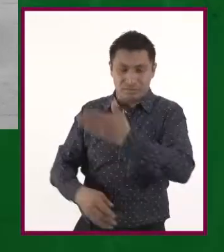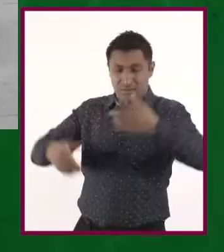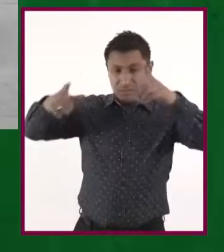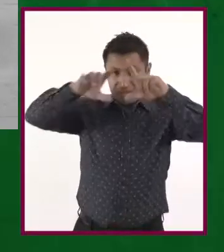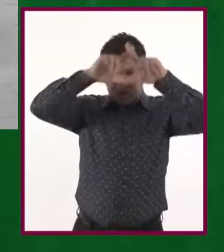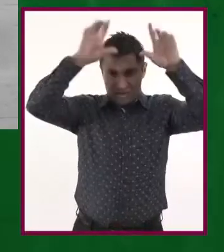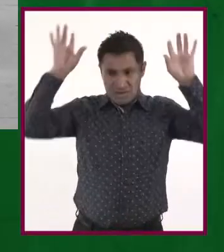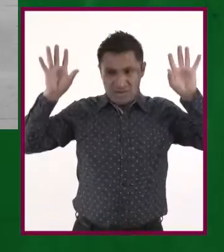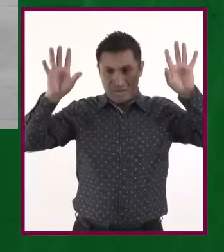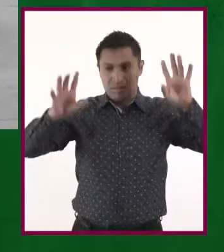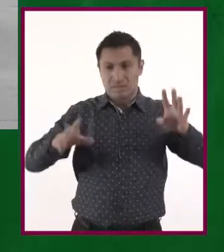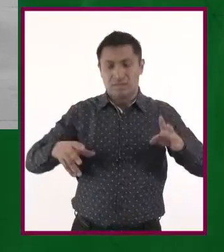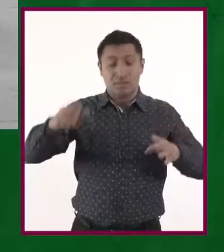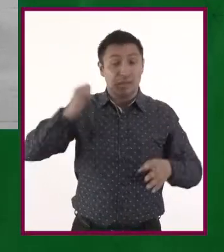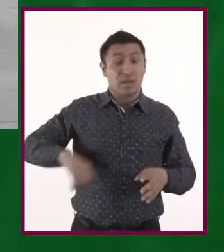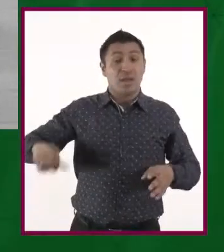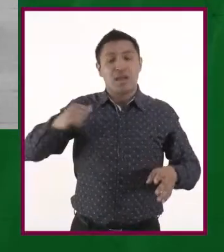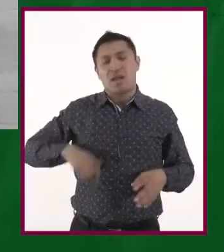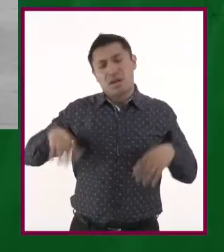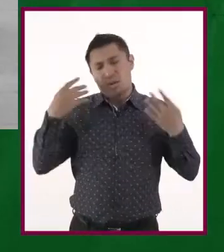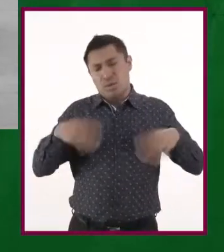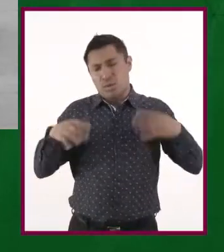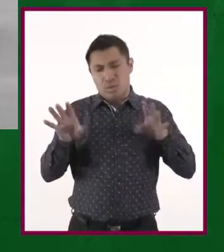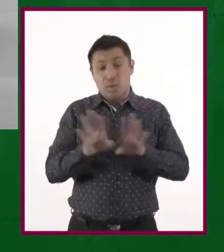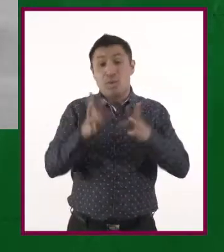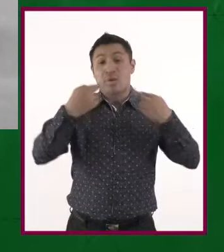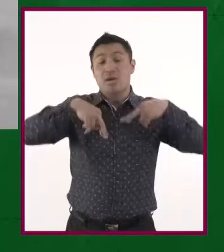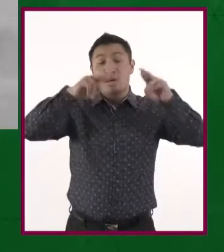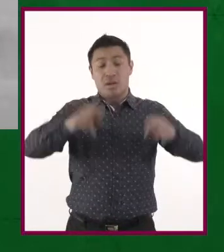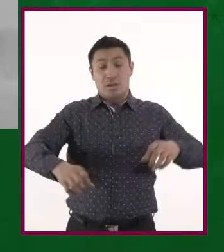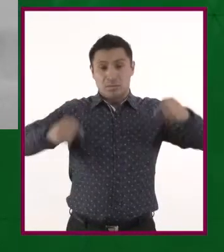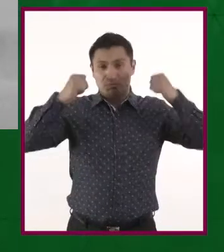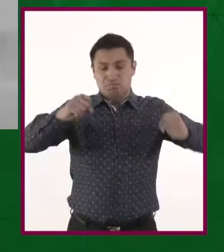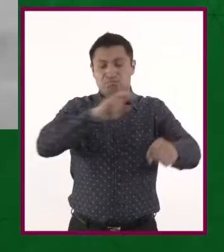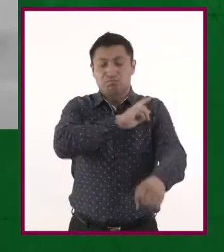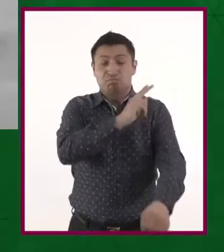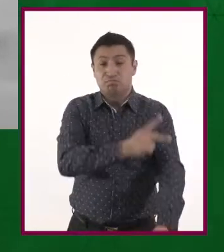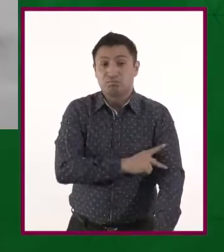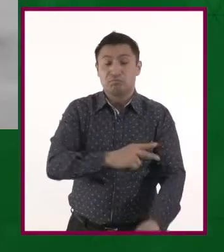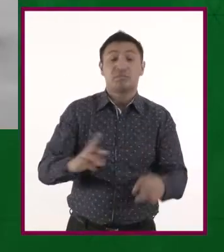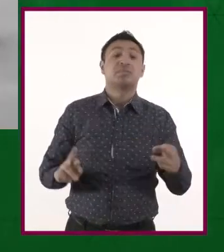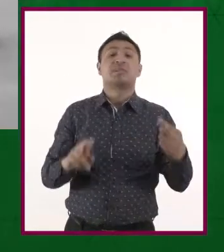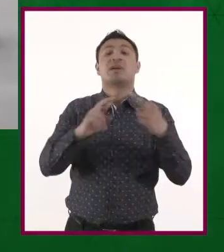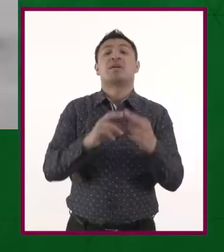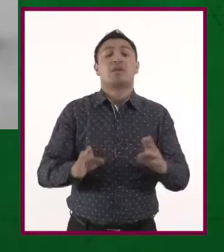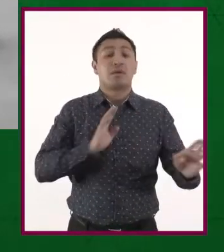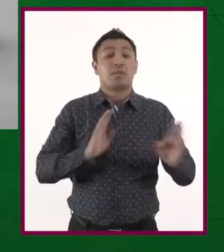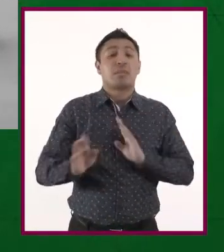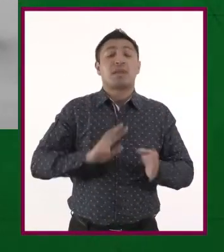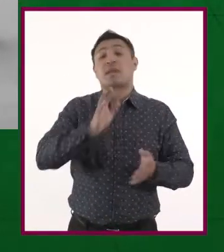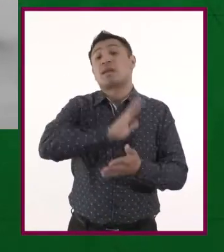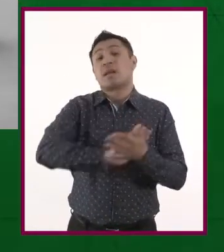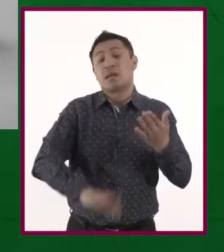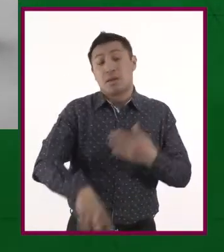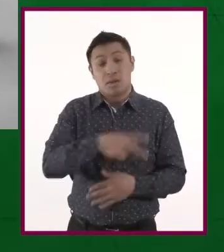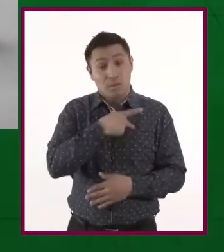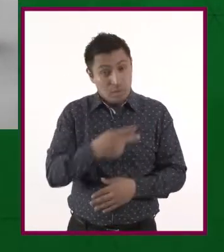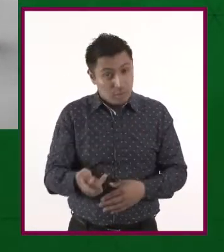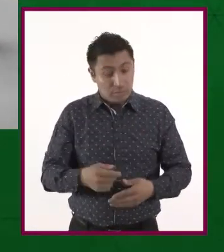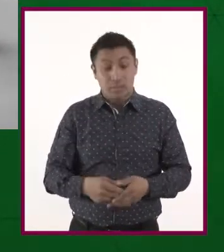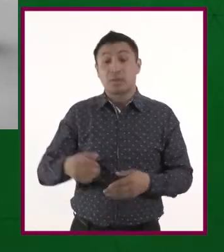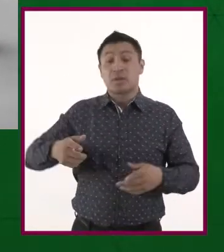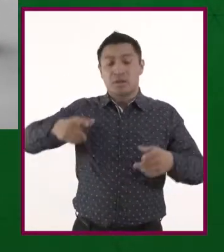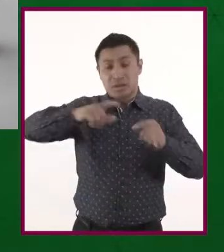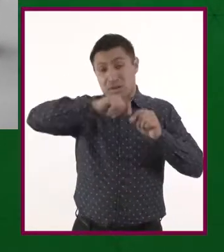que en el mundo prehispánico fue símbolo de poderío religioso, militar y de nobleza. Las plumas,